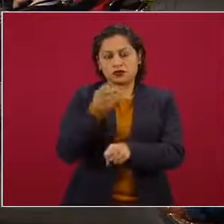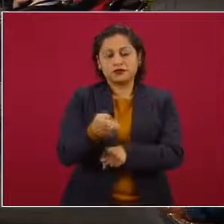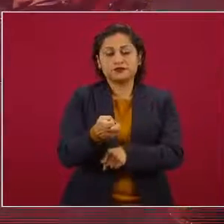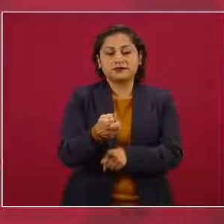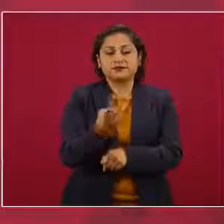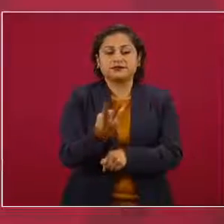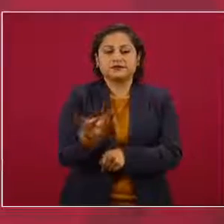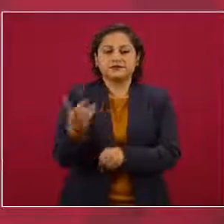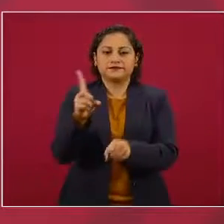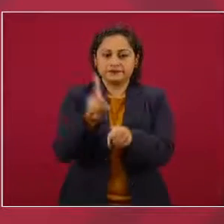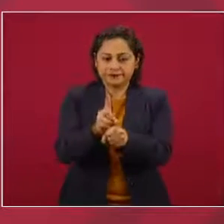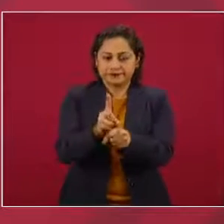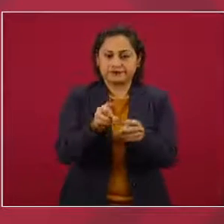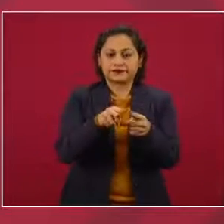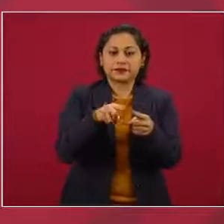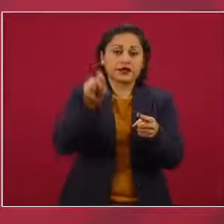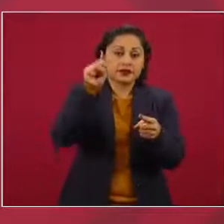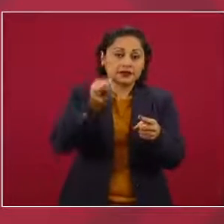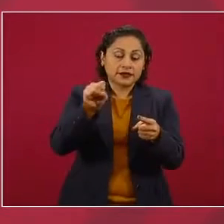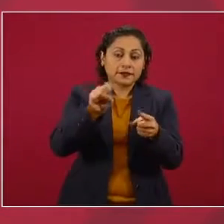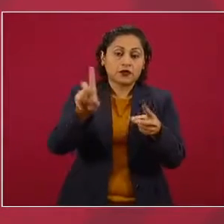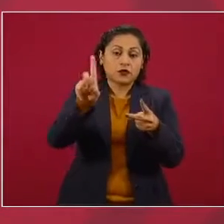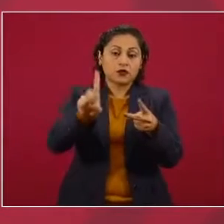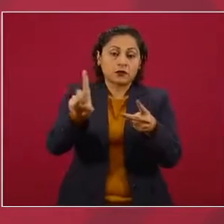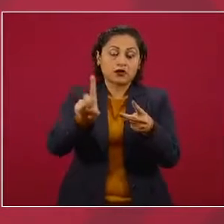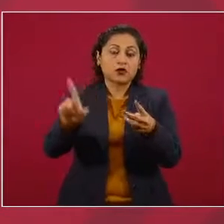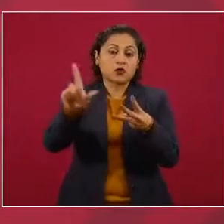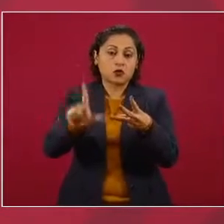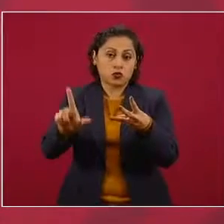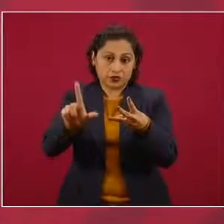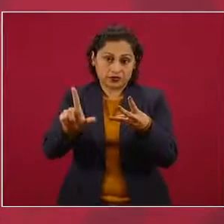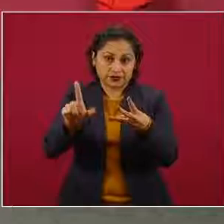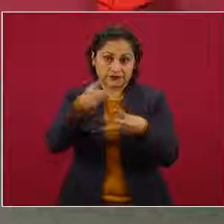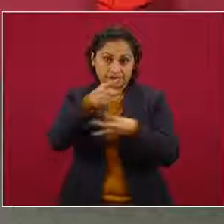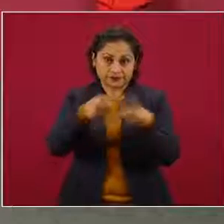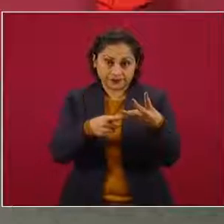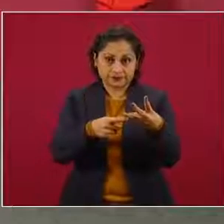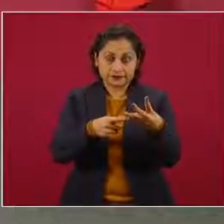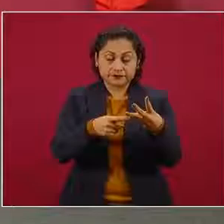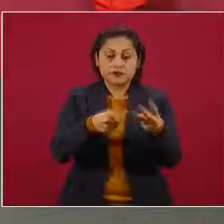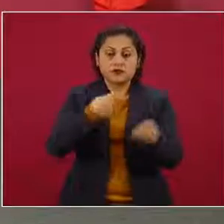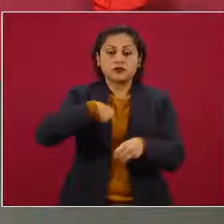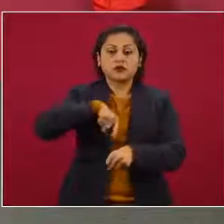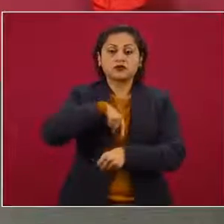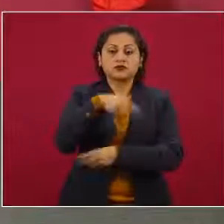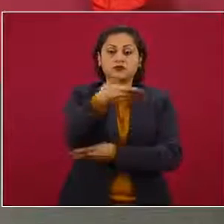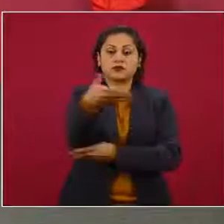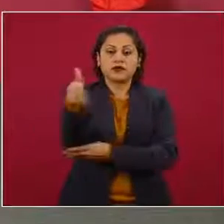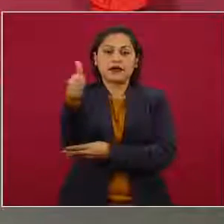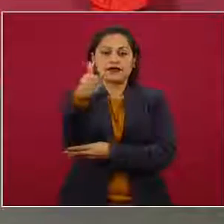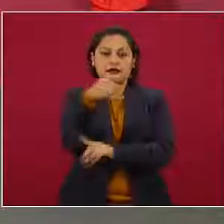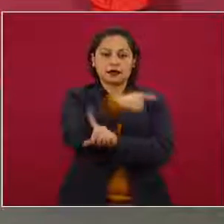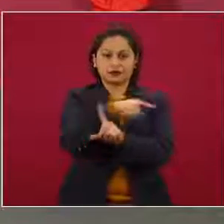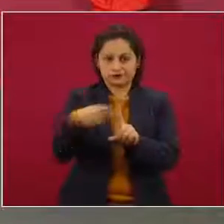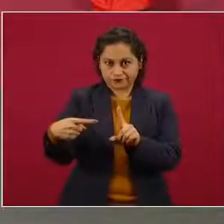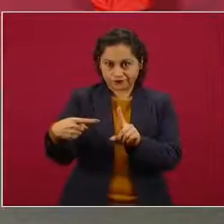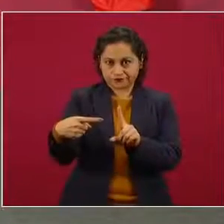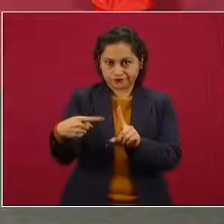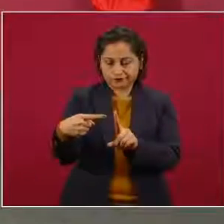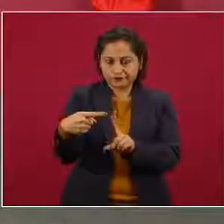sábado, domingo y lunes, vamos a echar la bandera a media asta.